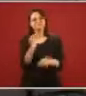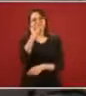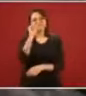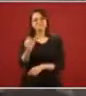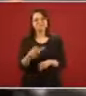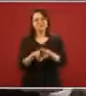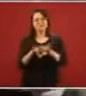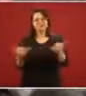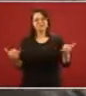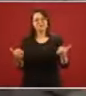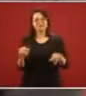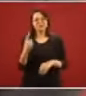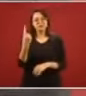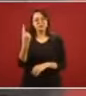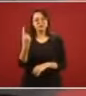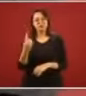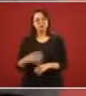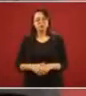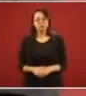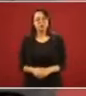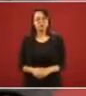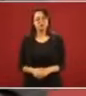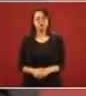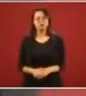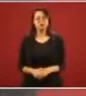Al otro día nos decían que